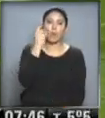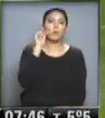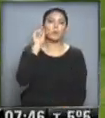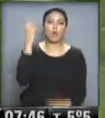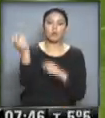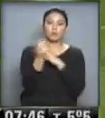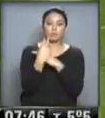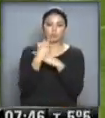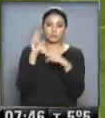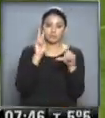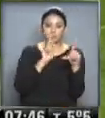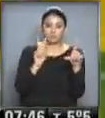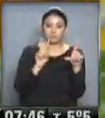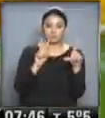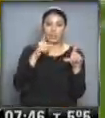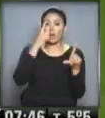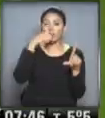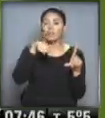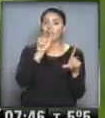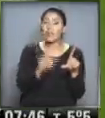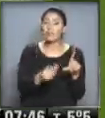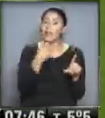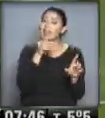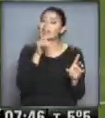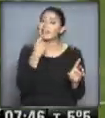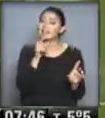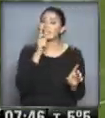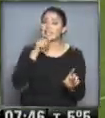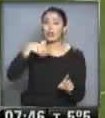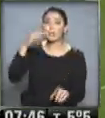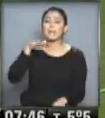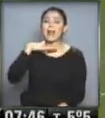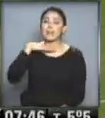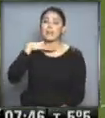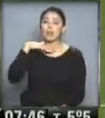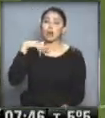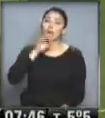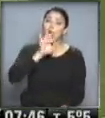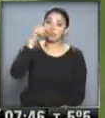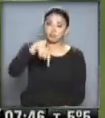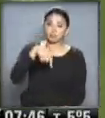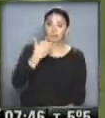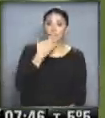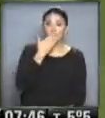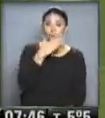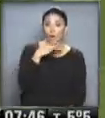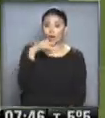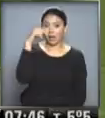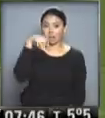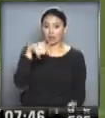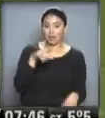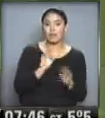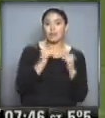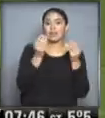Gigliotti, el hombre que terminaría, según se dice, si no es en México, con la camiseta de Boca en el plantel, en el